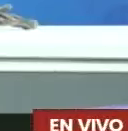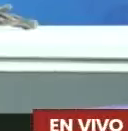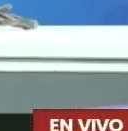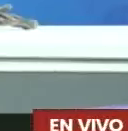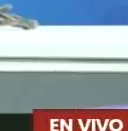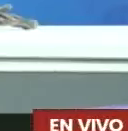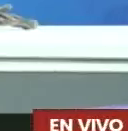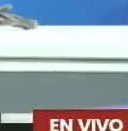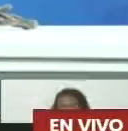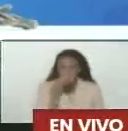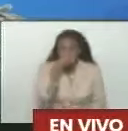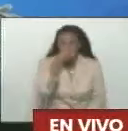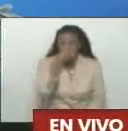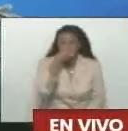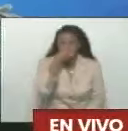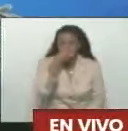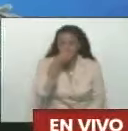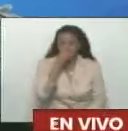Quiero más cultura.